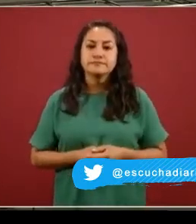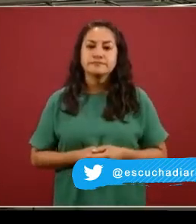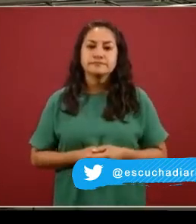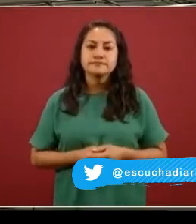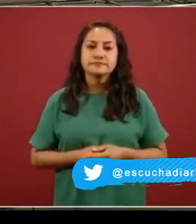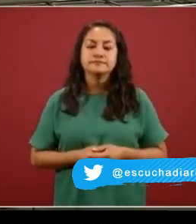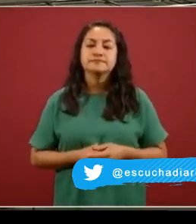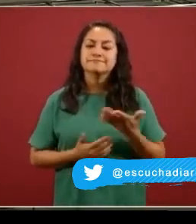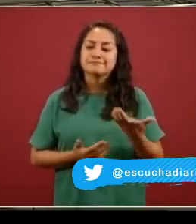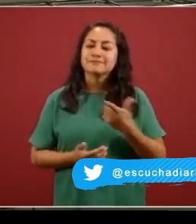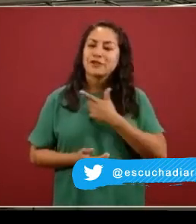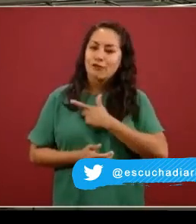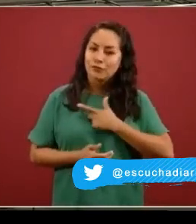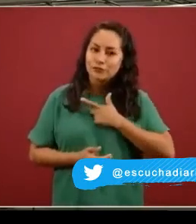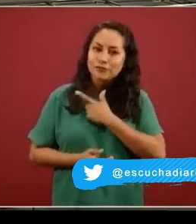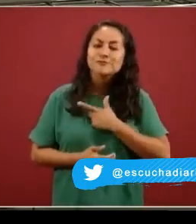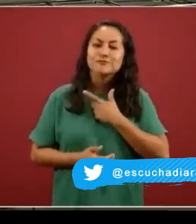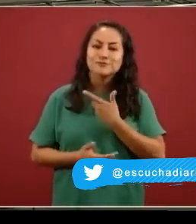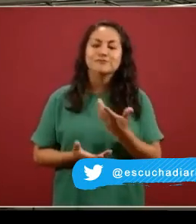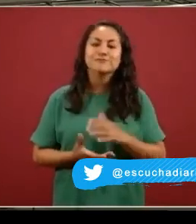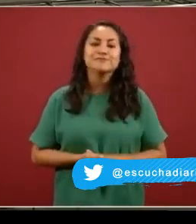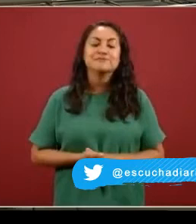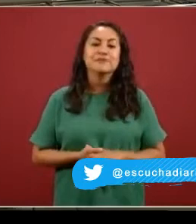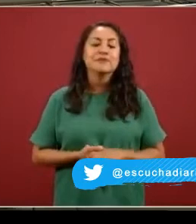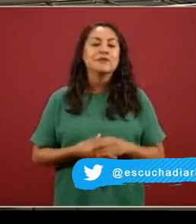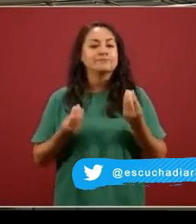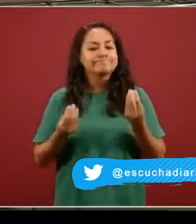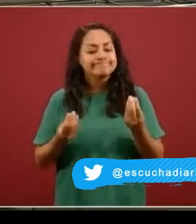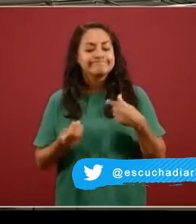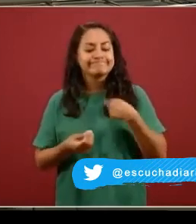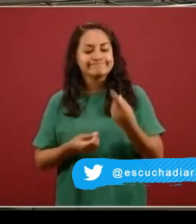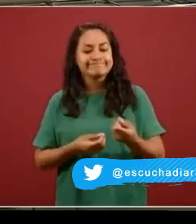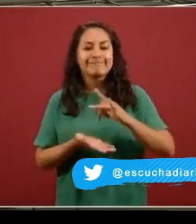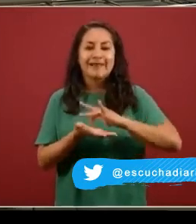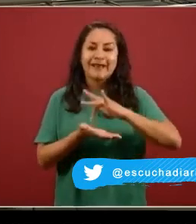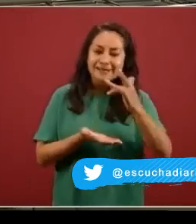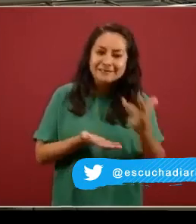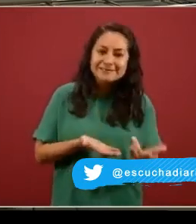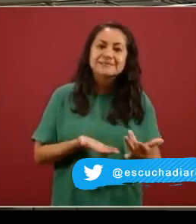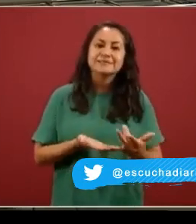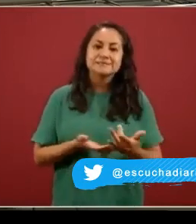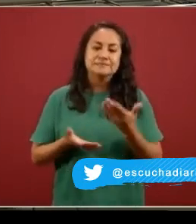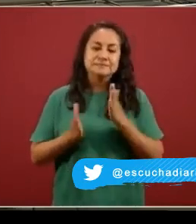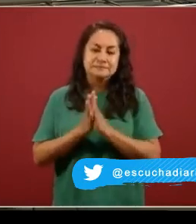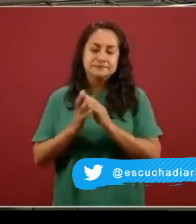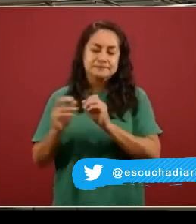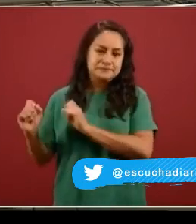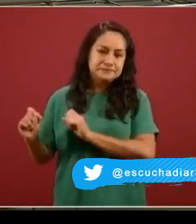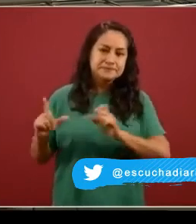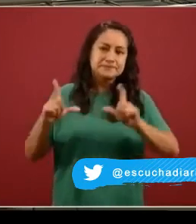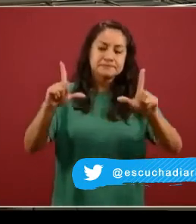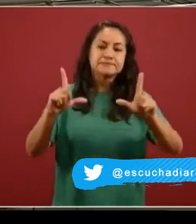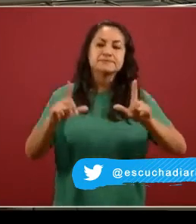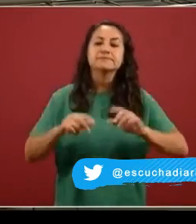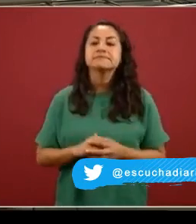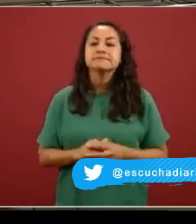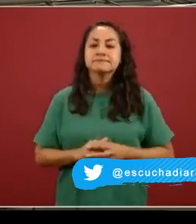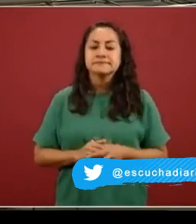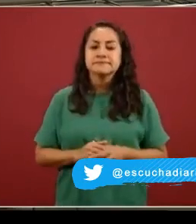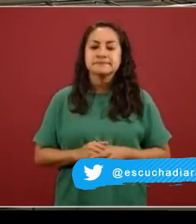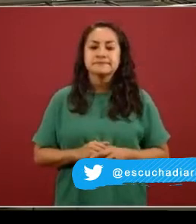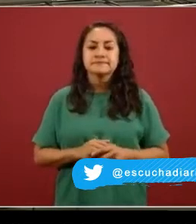Con mucho gusto, doctor López-Gatell, muchísimas gracias. La siguiente, por favor. Lo que vamos